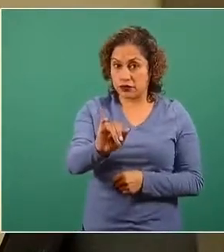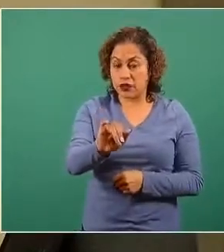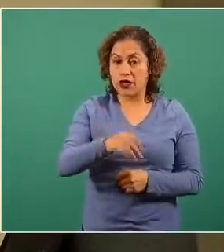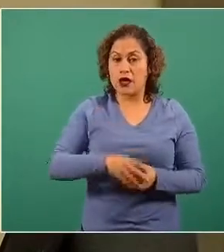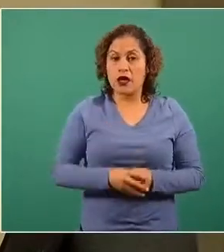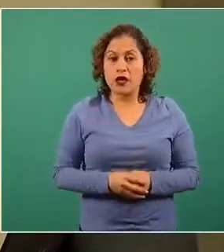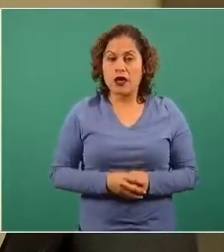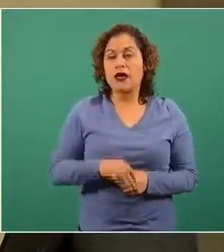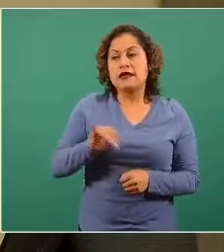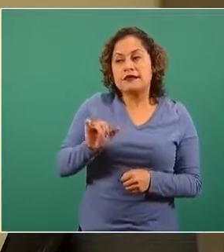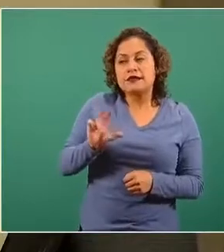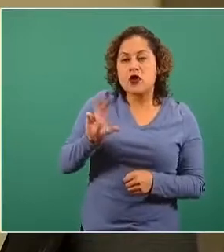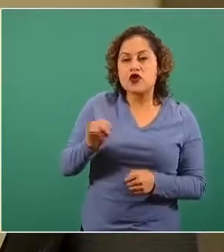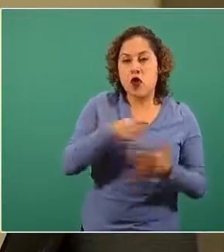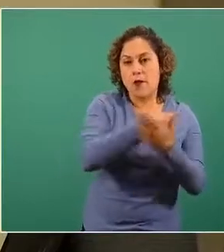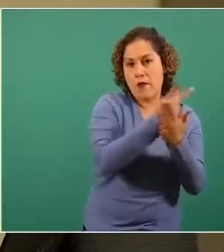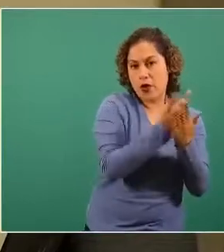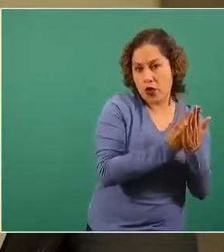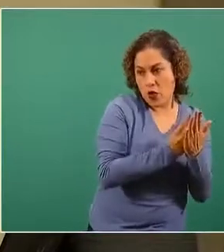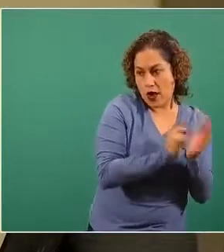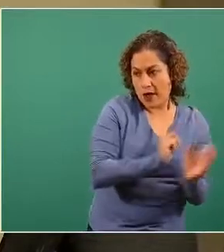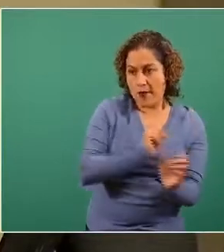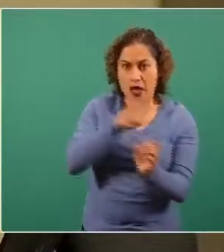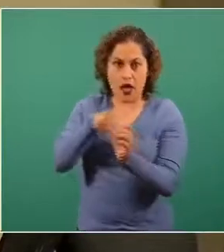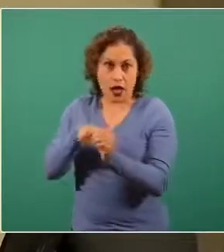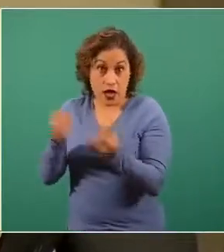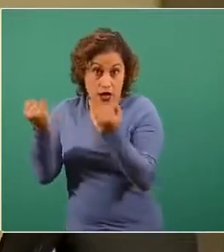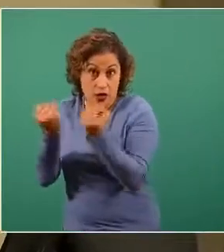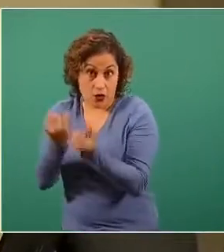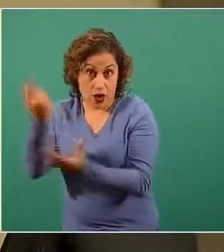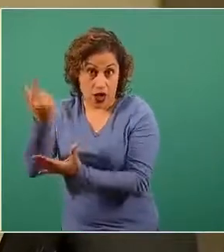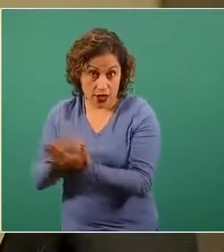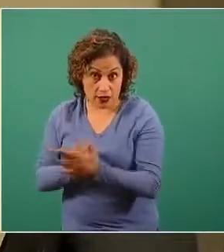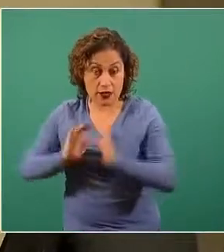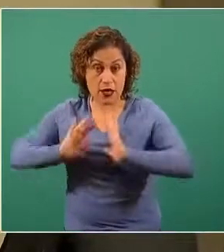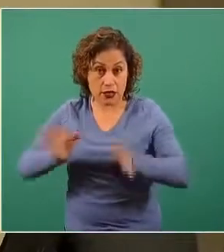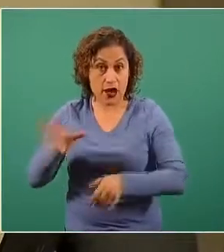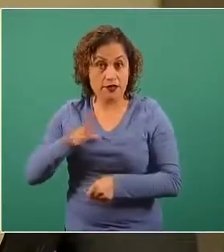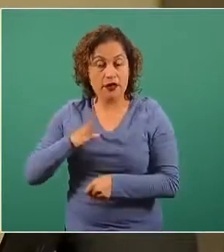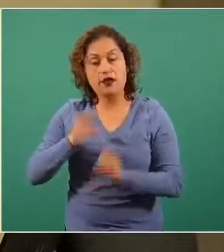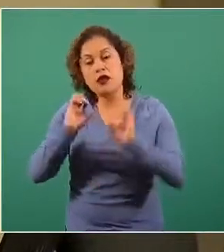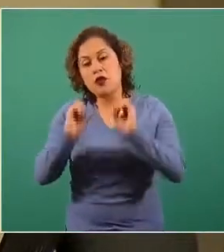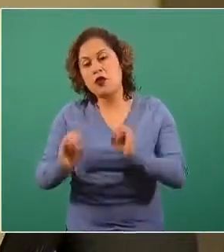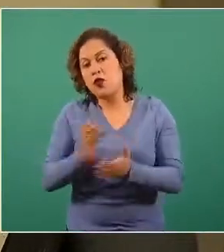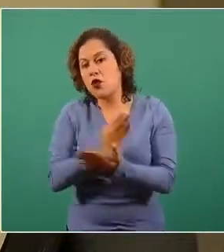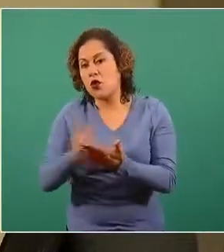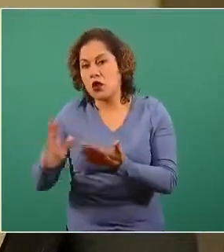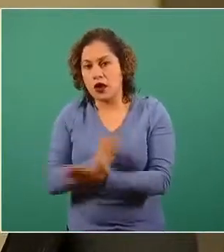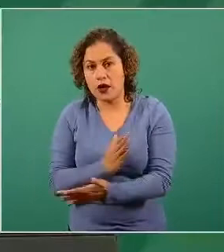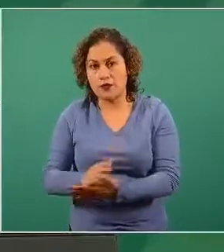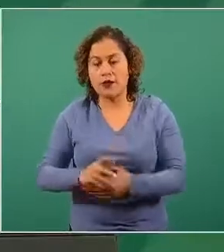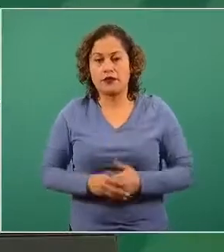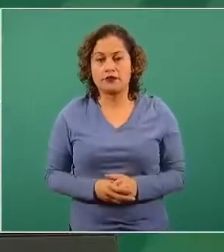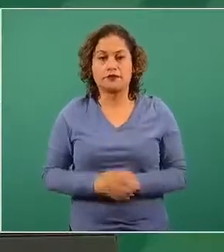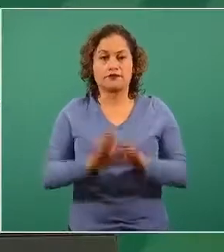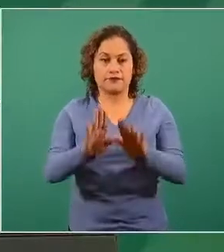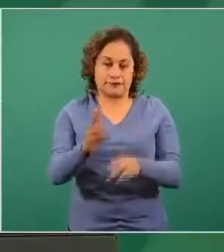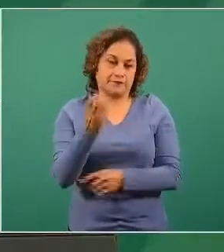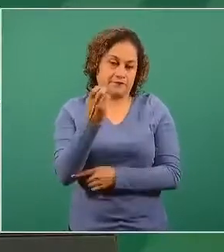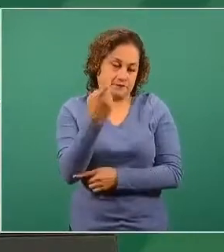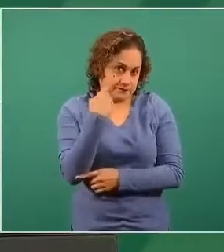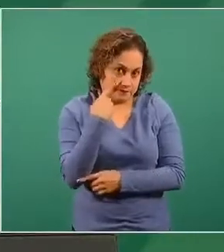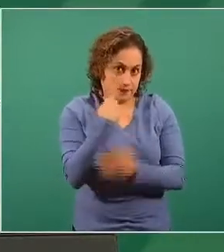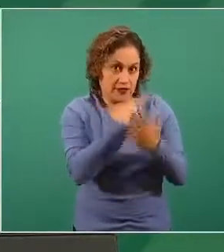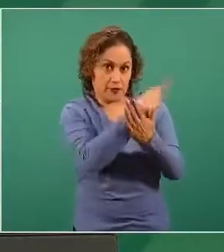incluidos los que estaban ya empadronados, los que habían recibido la llamada. ¿Esos se van a incorporar dentro de los datos? Esos se incorporarían, esos se